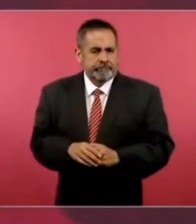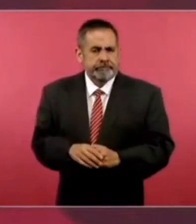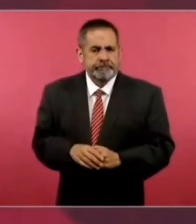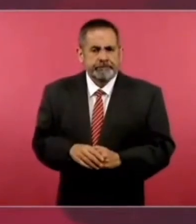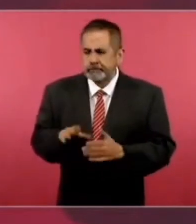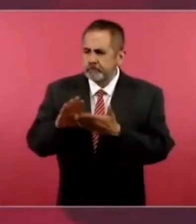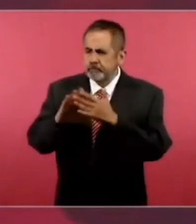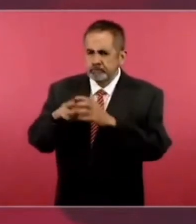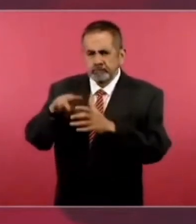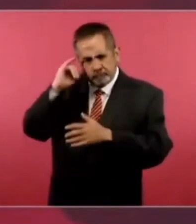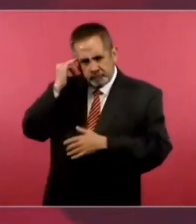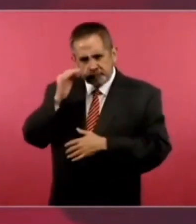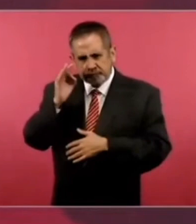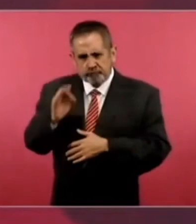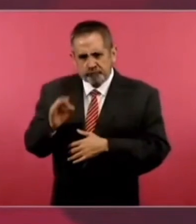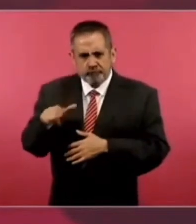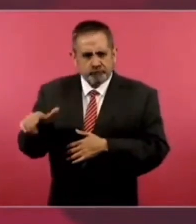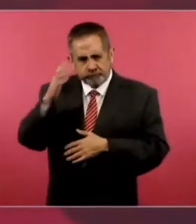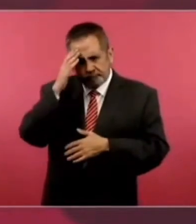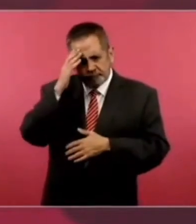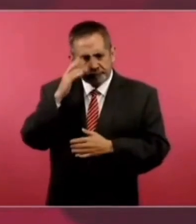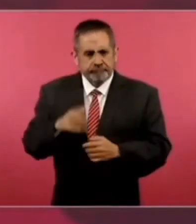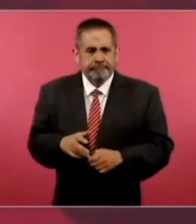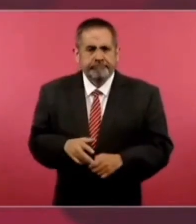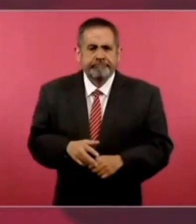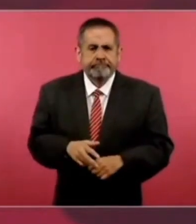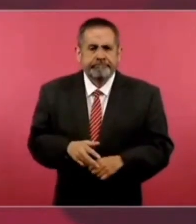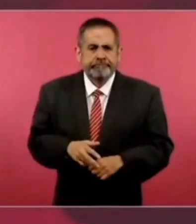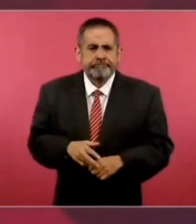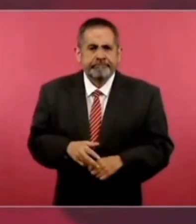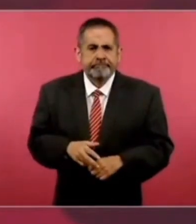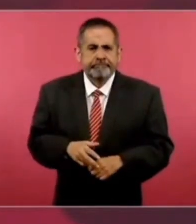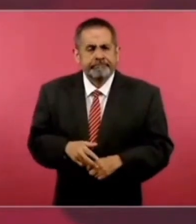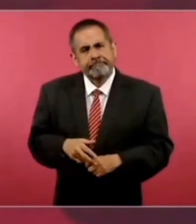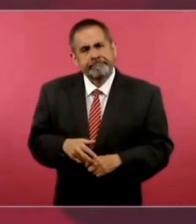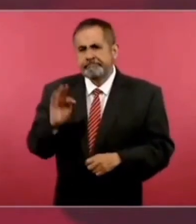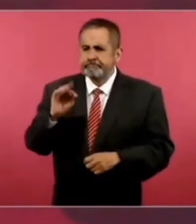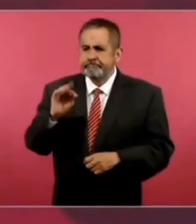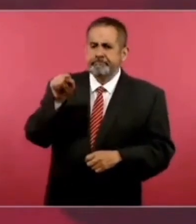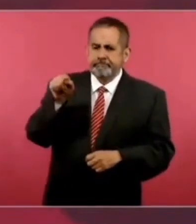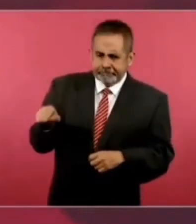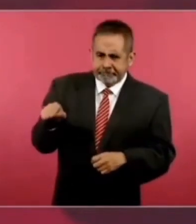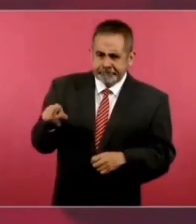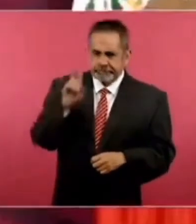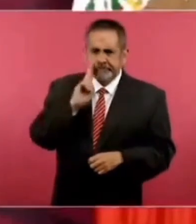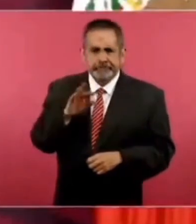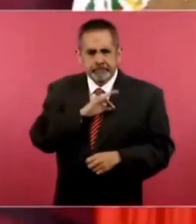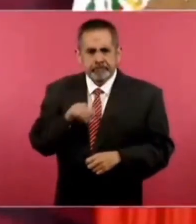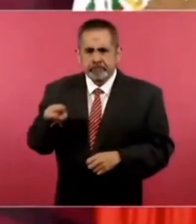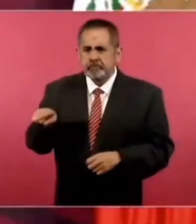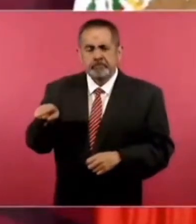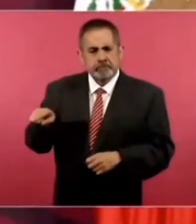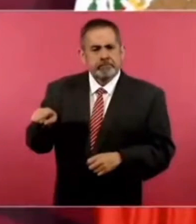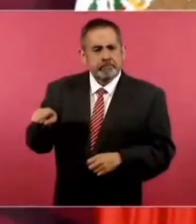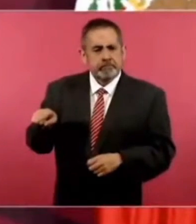comunidades indígenas, y que ahí puedan adquirir